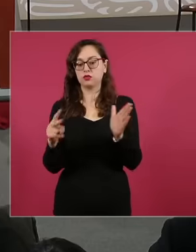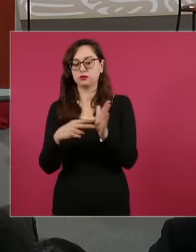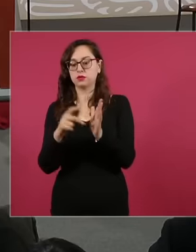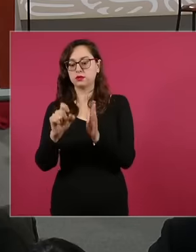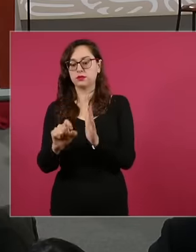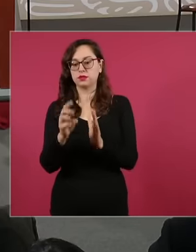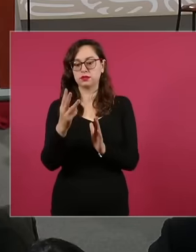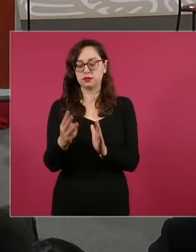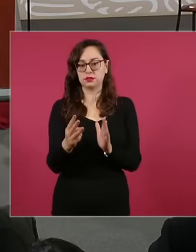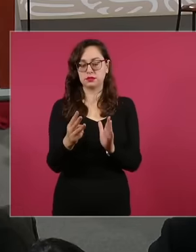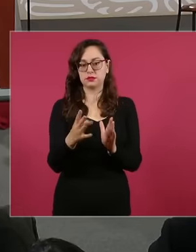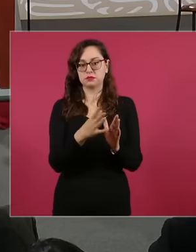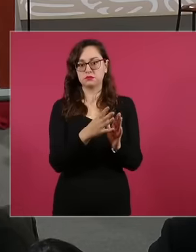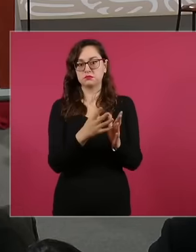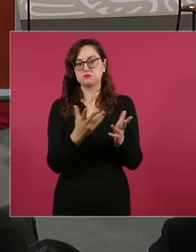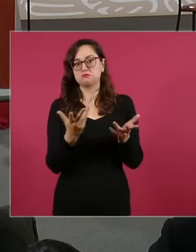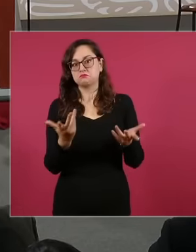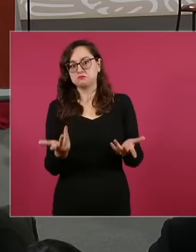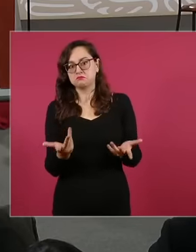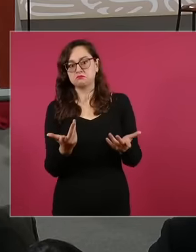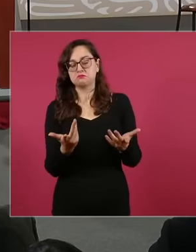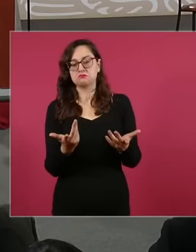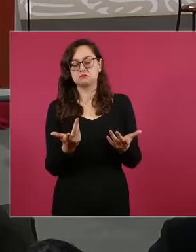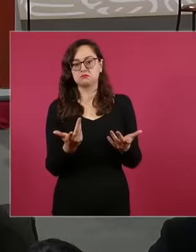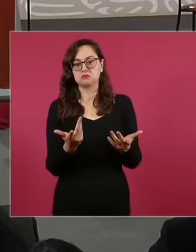2023, mediante